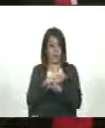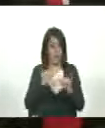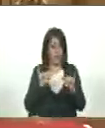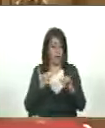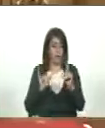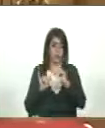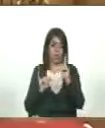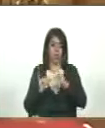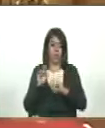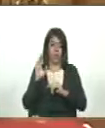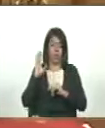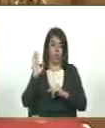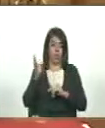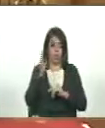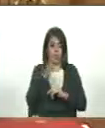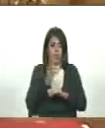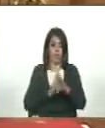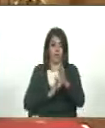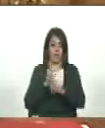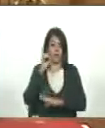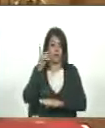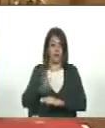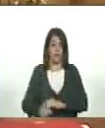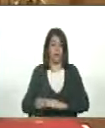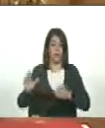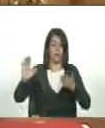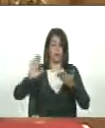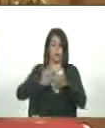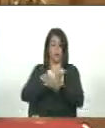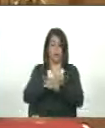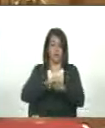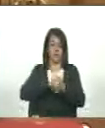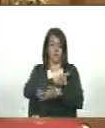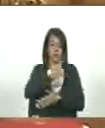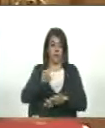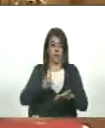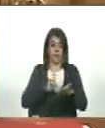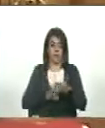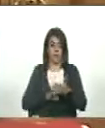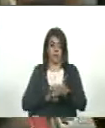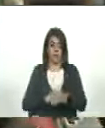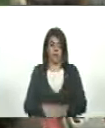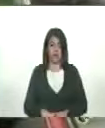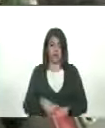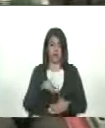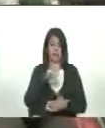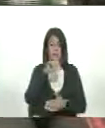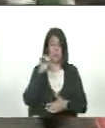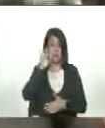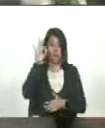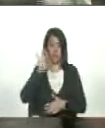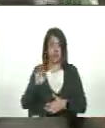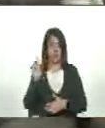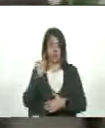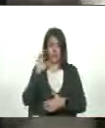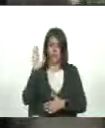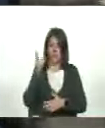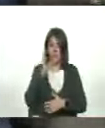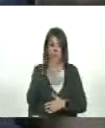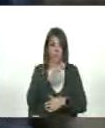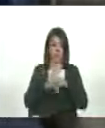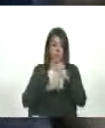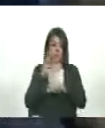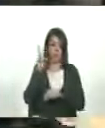suficiente. Las sanciones deben ser derogadas completamente, 100% no sanciones